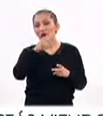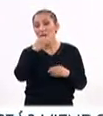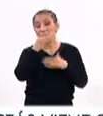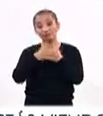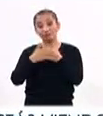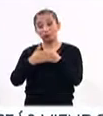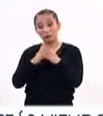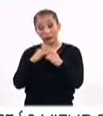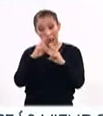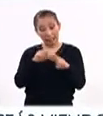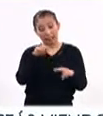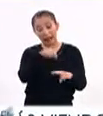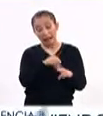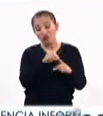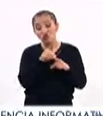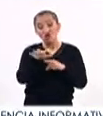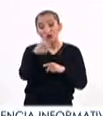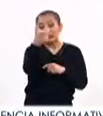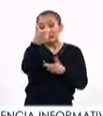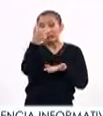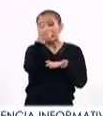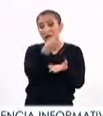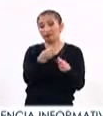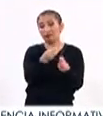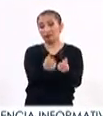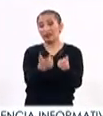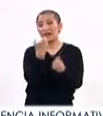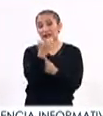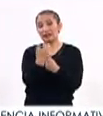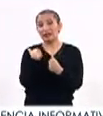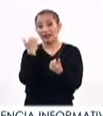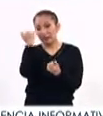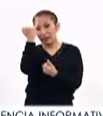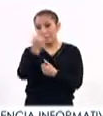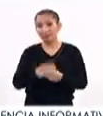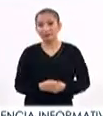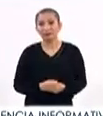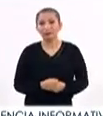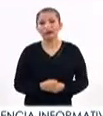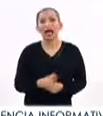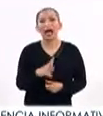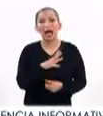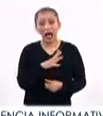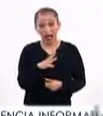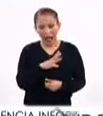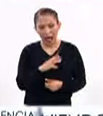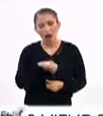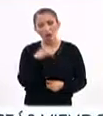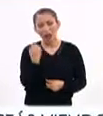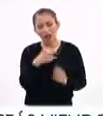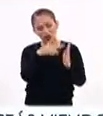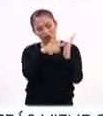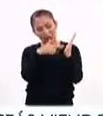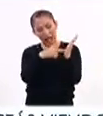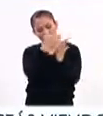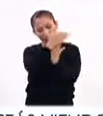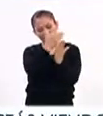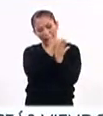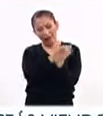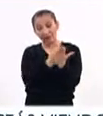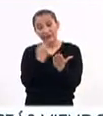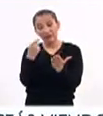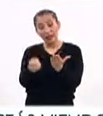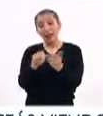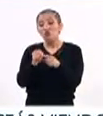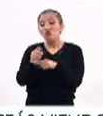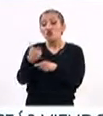un llamado a analizar el impacto financiero de esta política pública. Que hay una obligación para cada norma de presentar